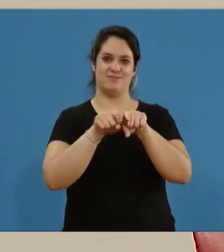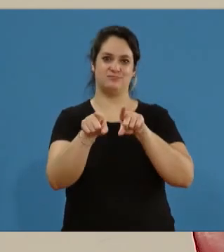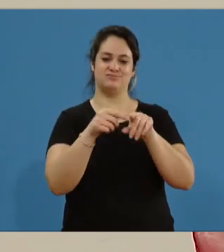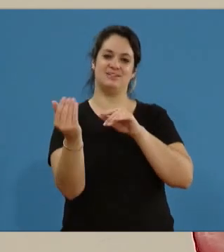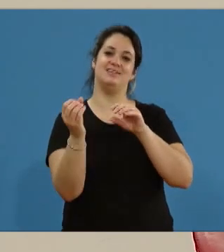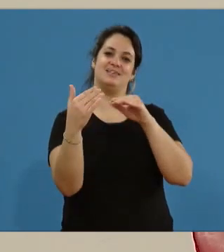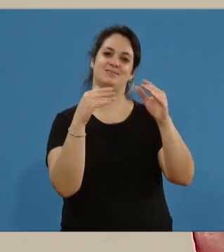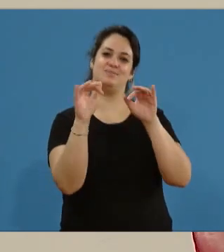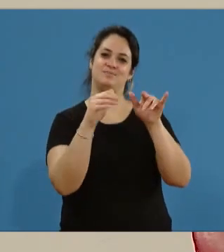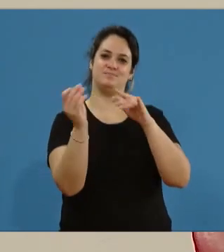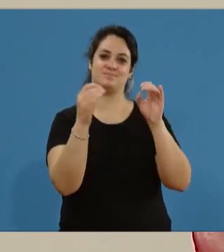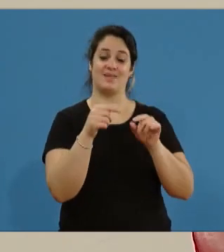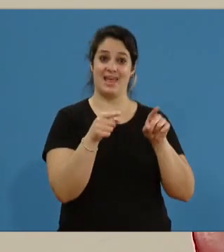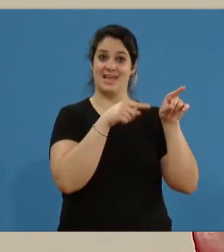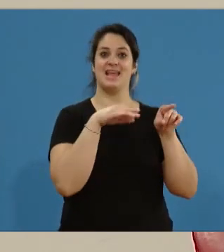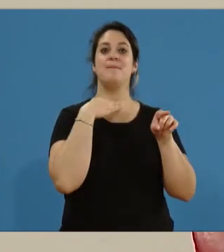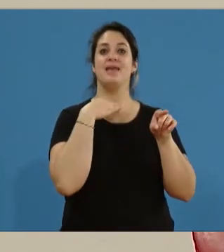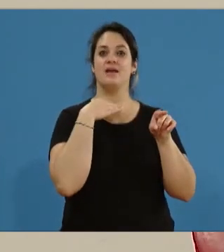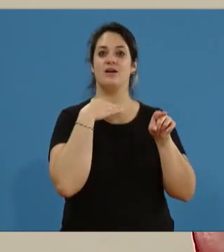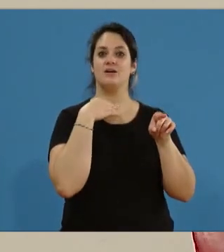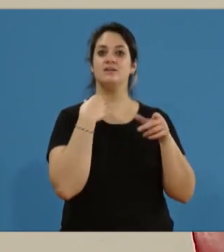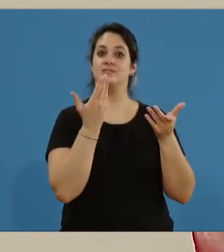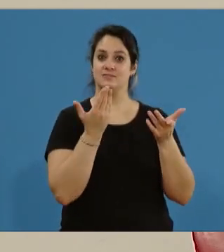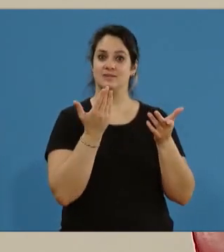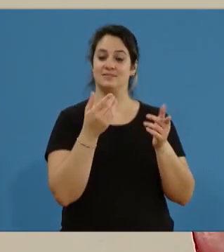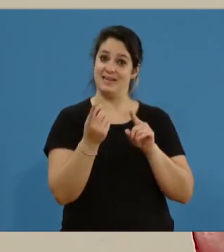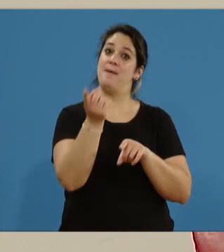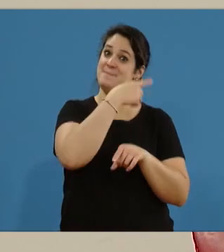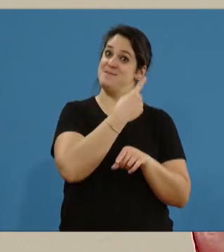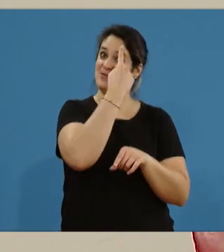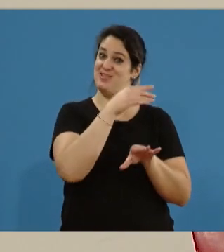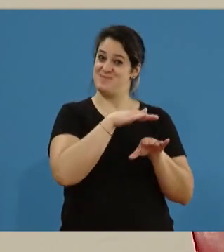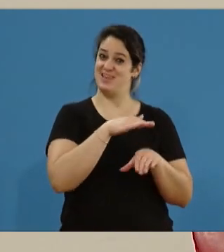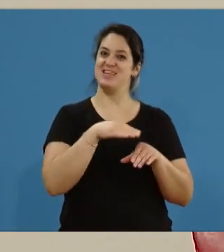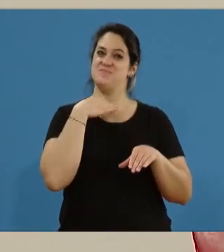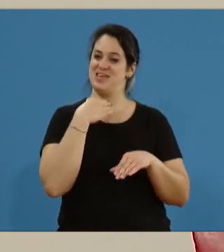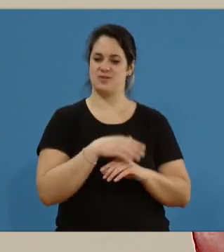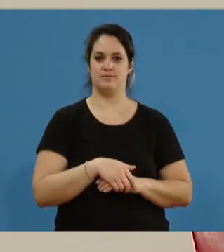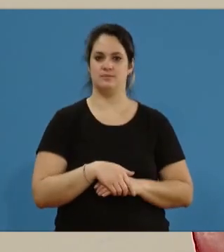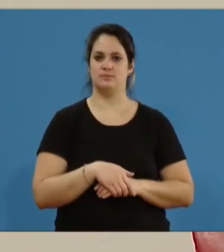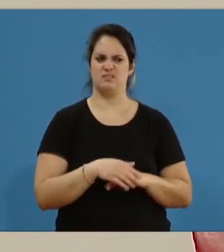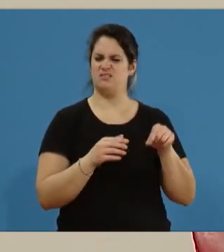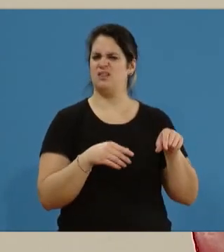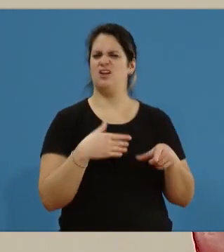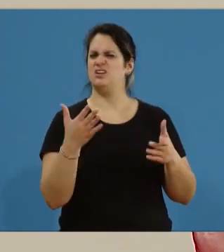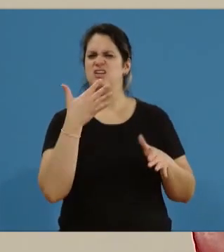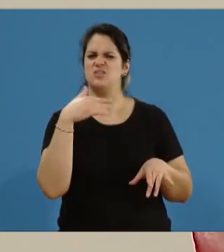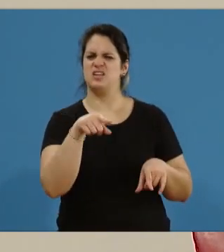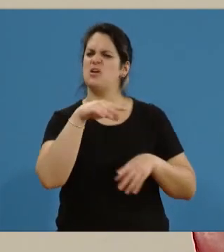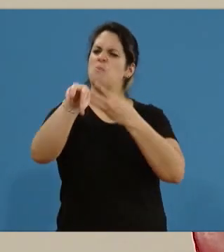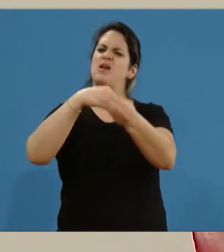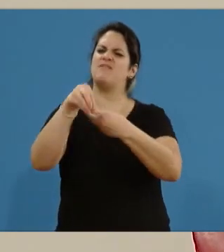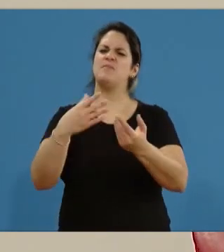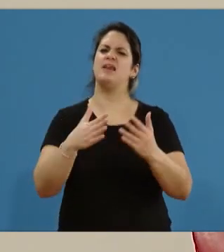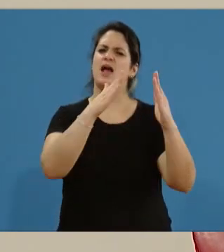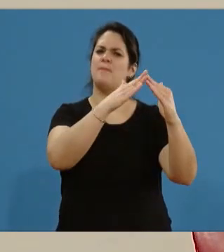internet. Vive en México y se llama Joshua. Él no entiende cómo Juan y su familia